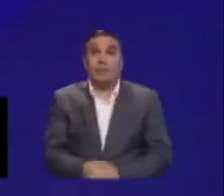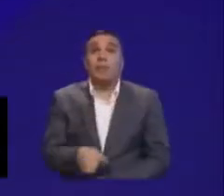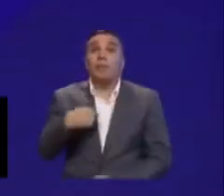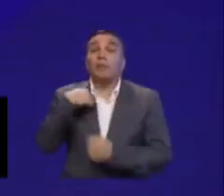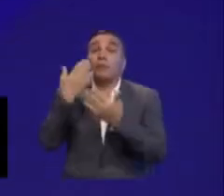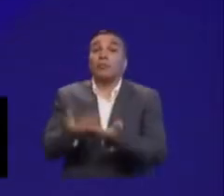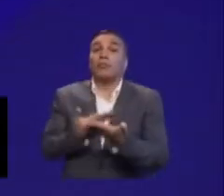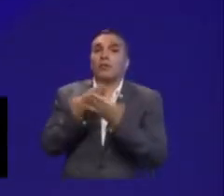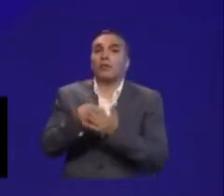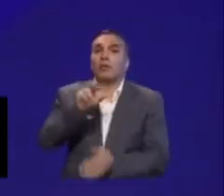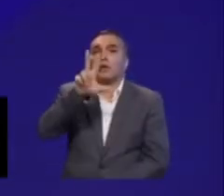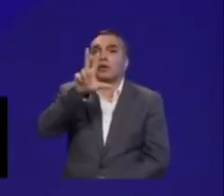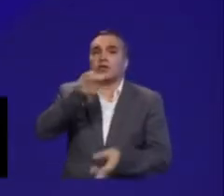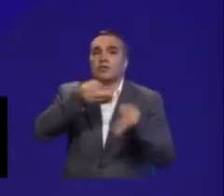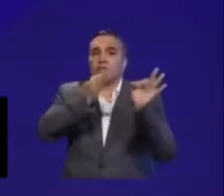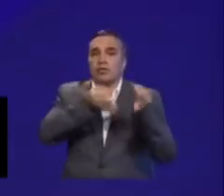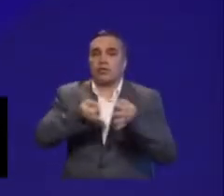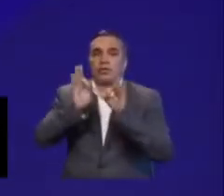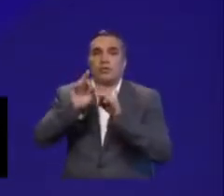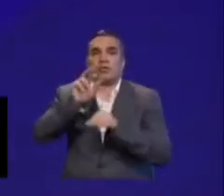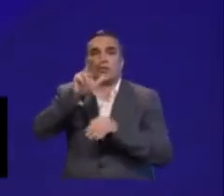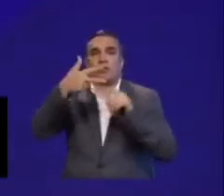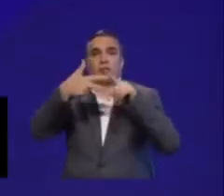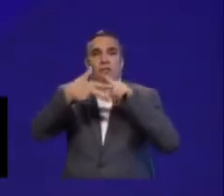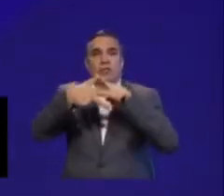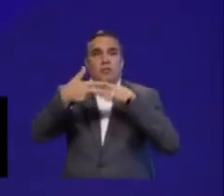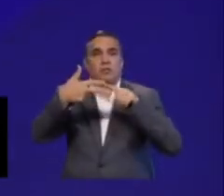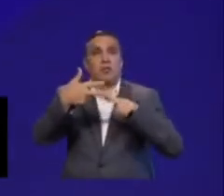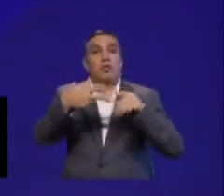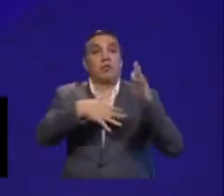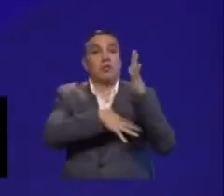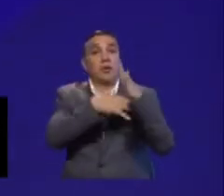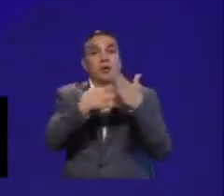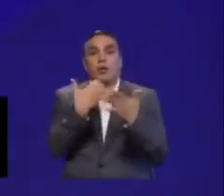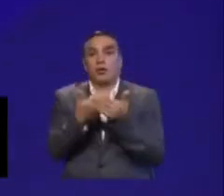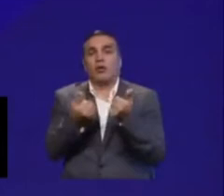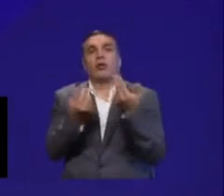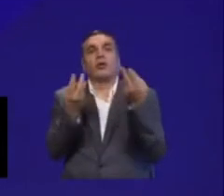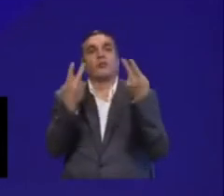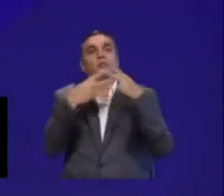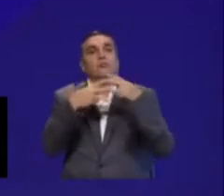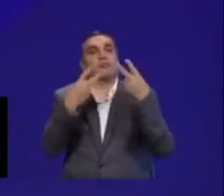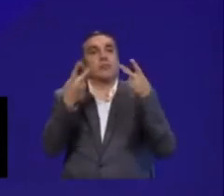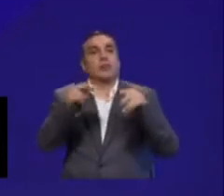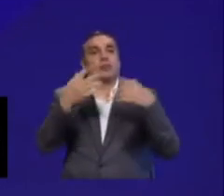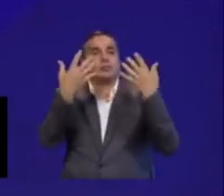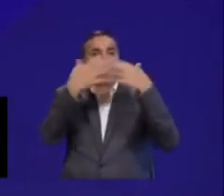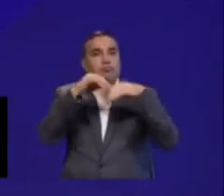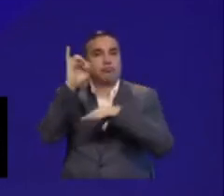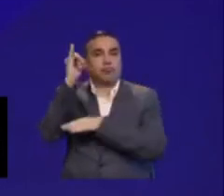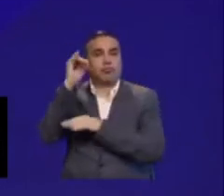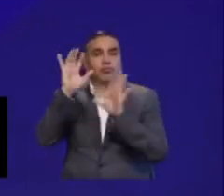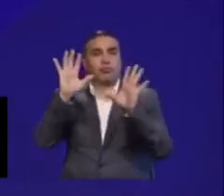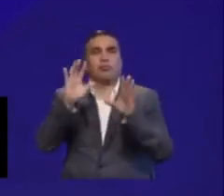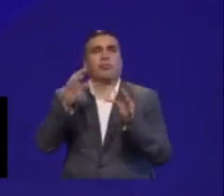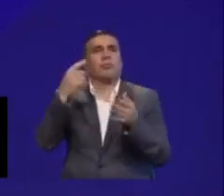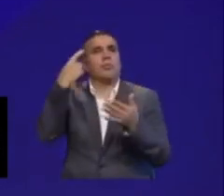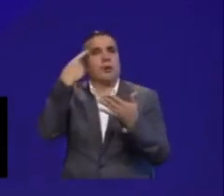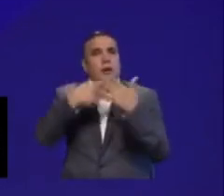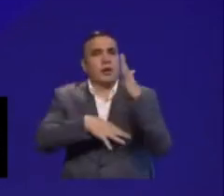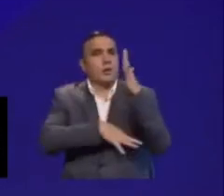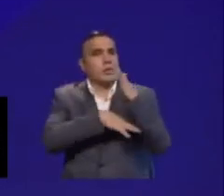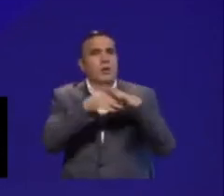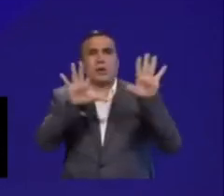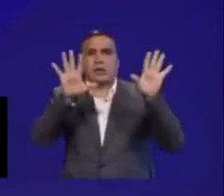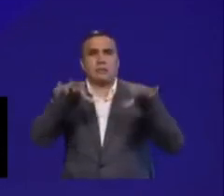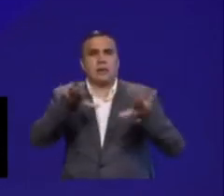propuesta tiene tres tiempos en la parte económica: petróleo, liquidez y agroindustria. De hecho, la idea de explotar petróleo masivamente en un periodo de